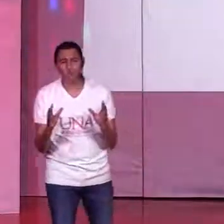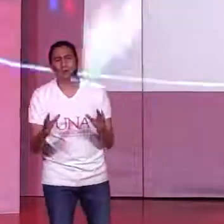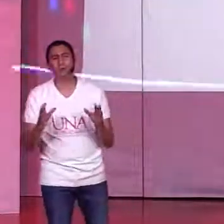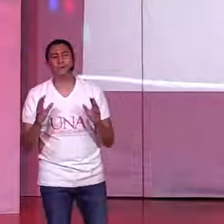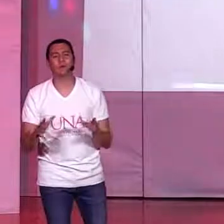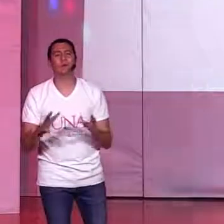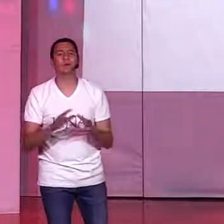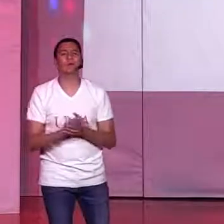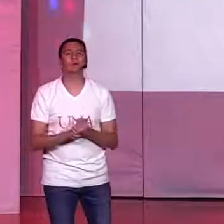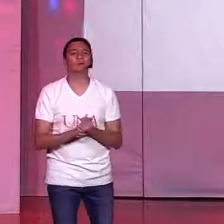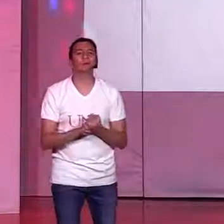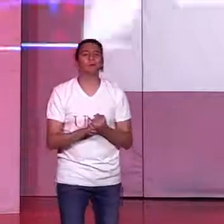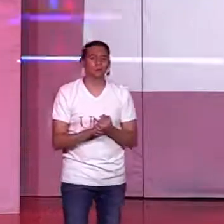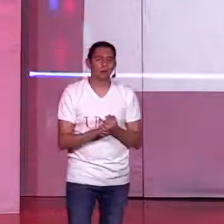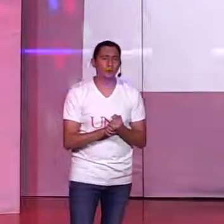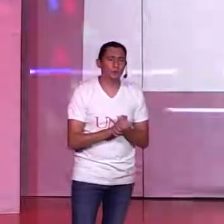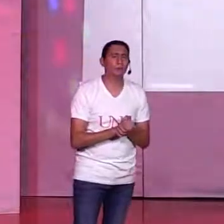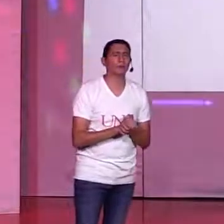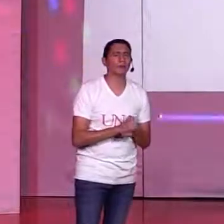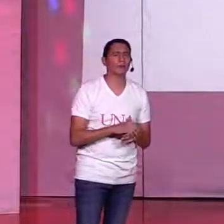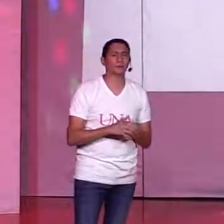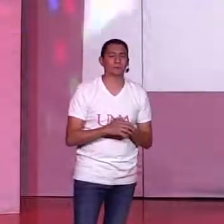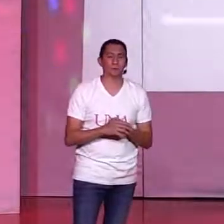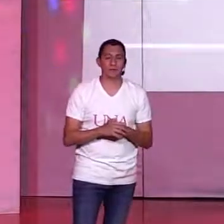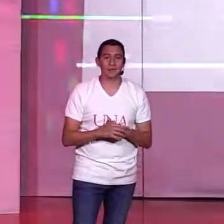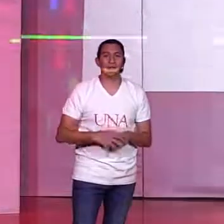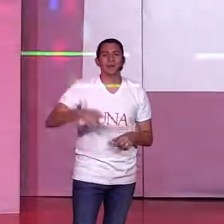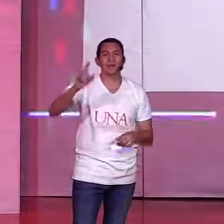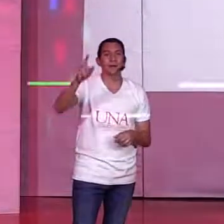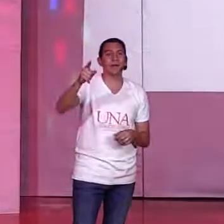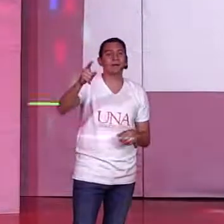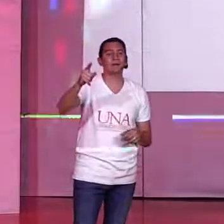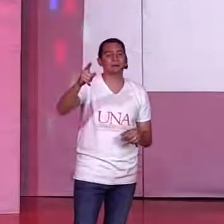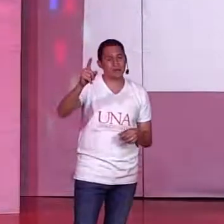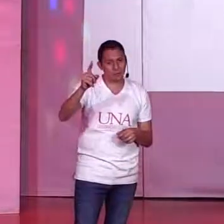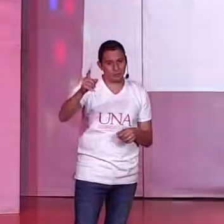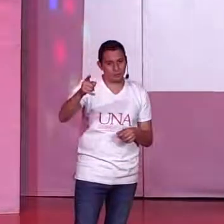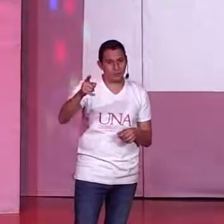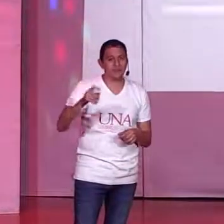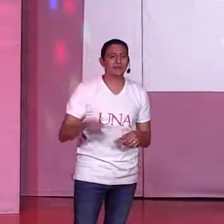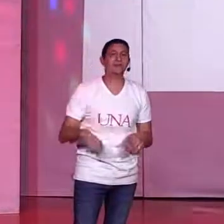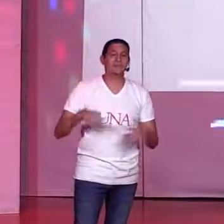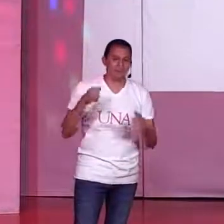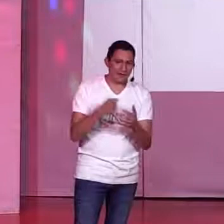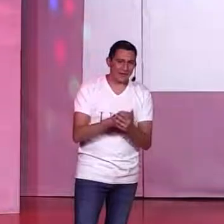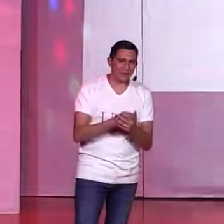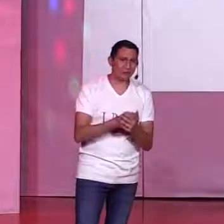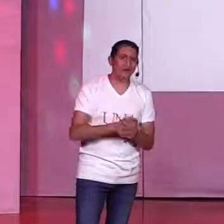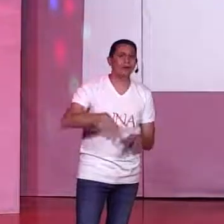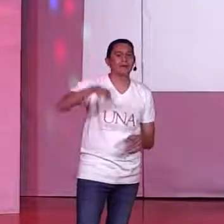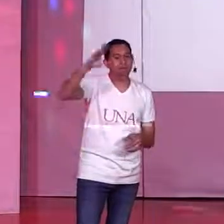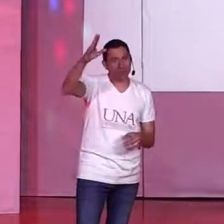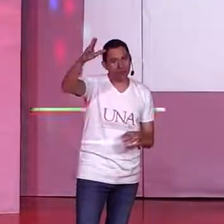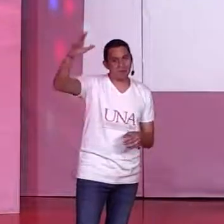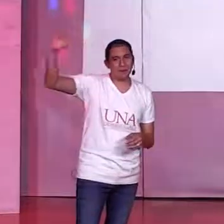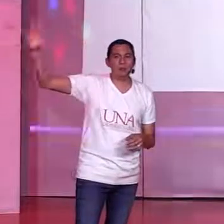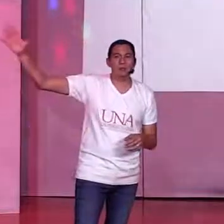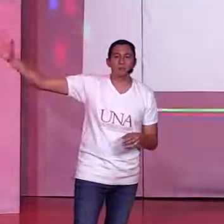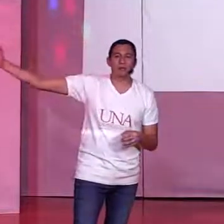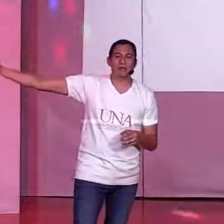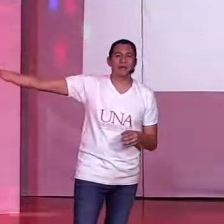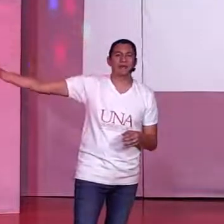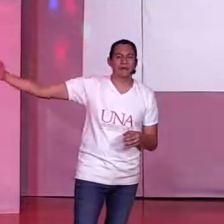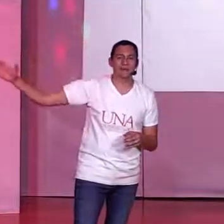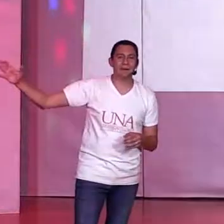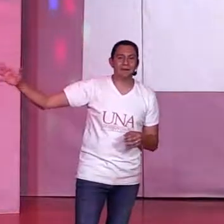un montón de información que es muy, muy importante para ustedes. Recuerden que ustedes son estudiantes, vienen a estudiar, pero también es